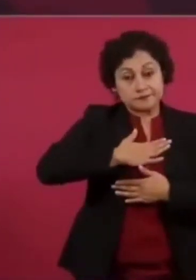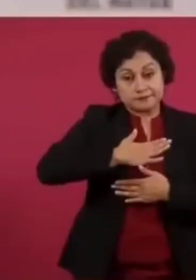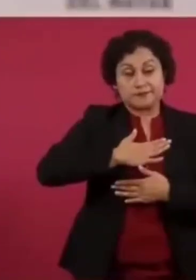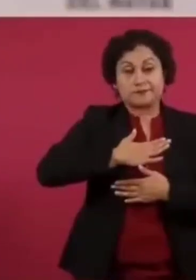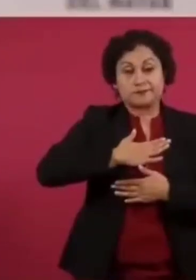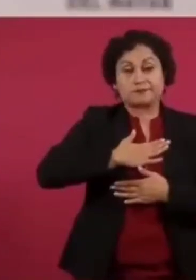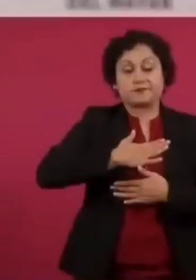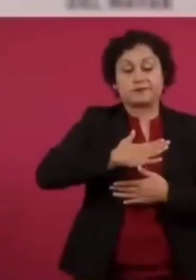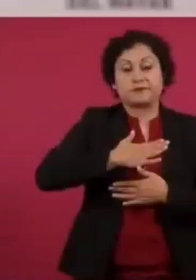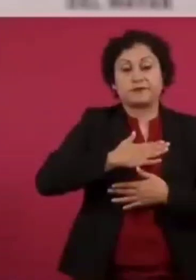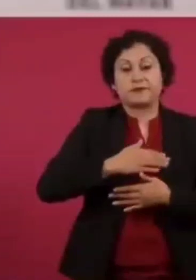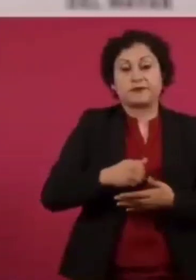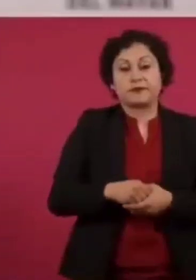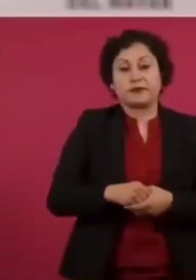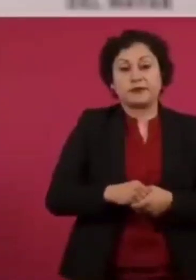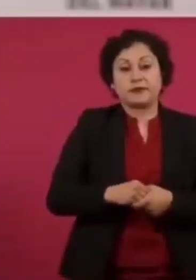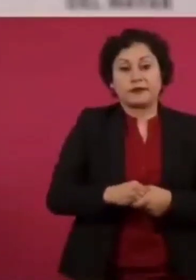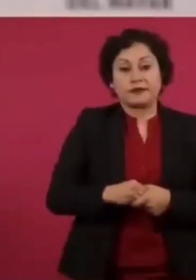de